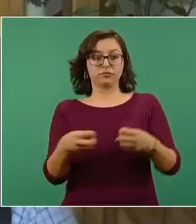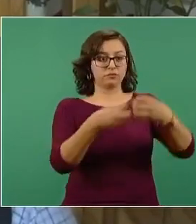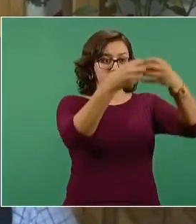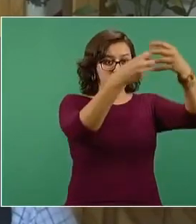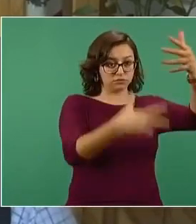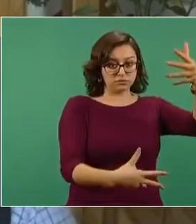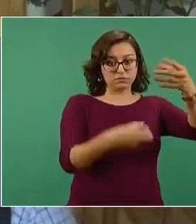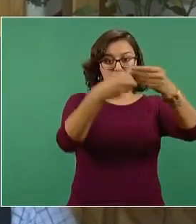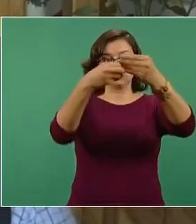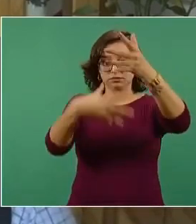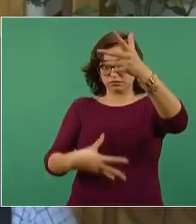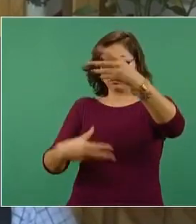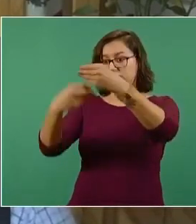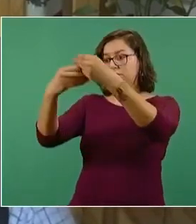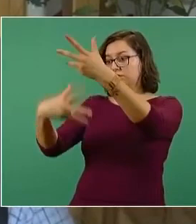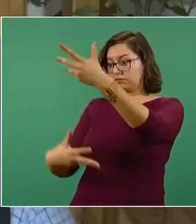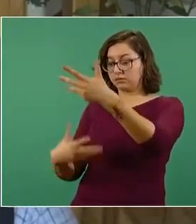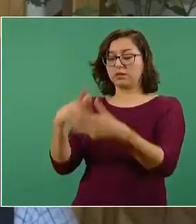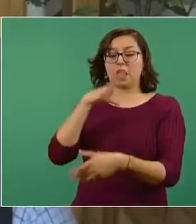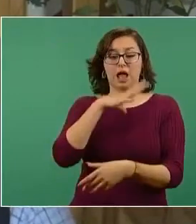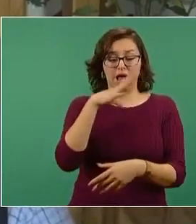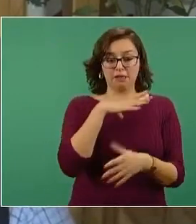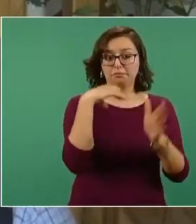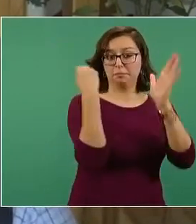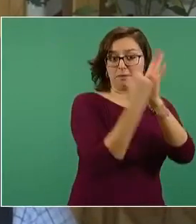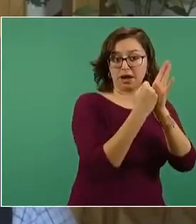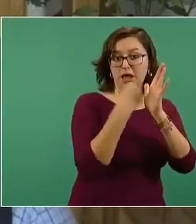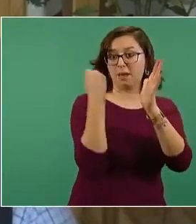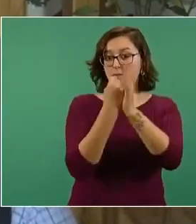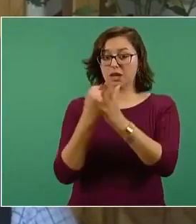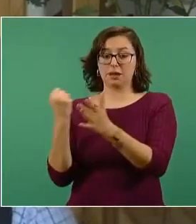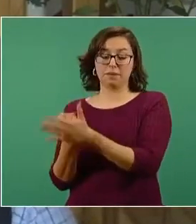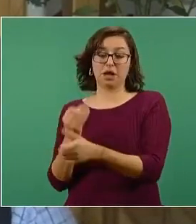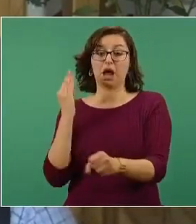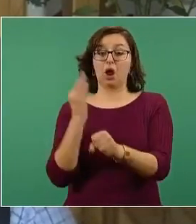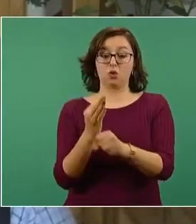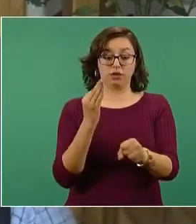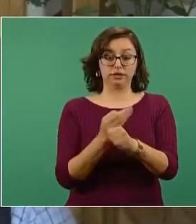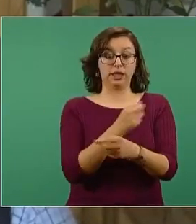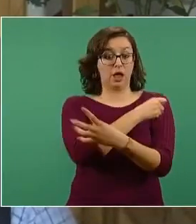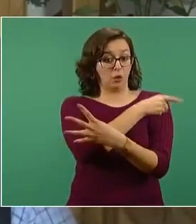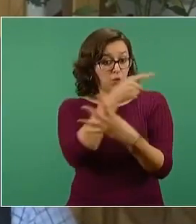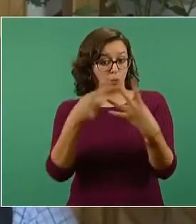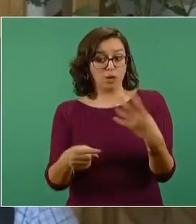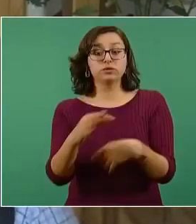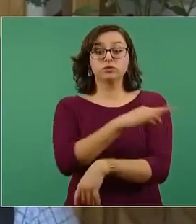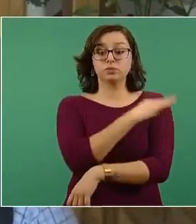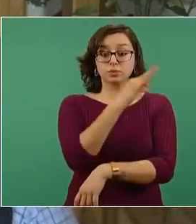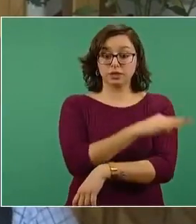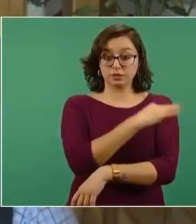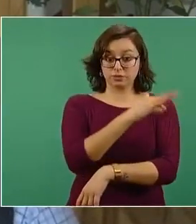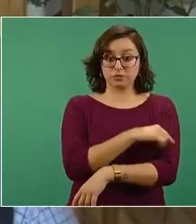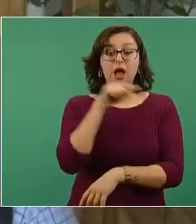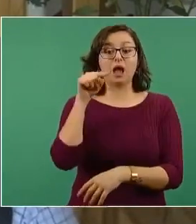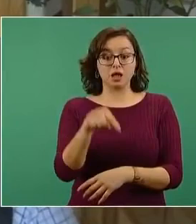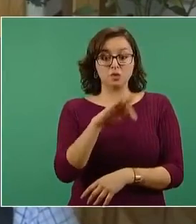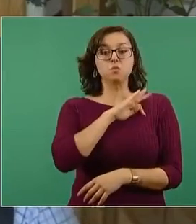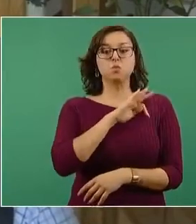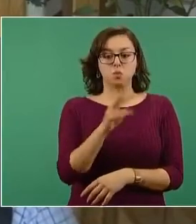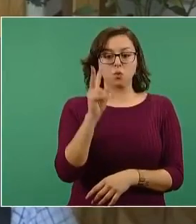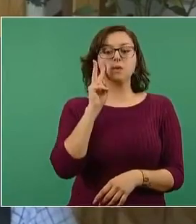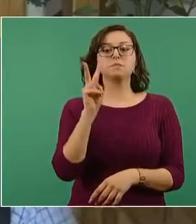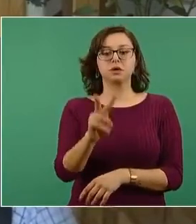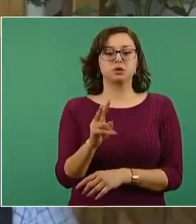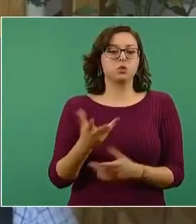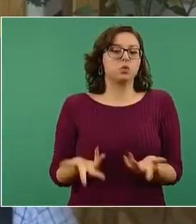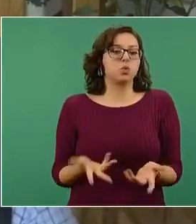cada una de las guías de aplicación para cada una de las 4 vacunas que ya tenemos en el país, y en ellas pueden ustedes identificar